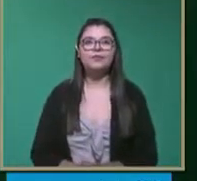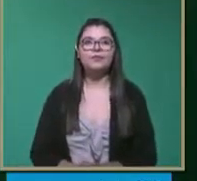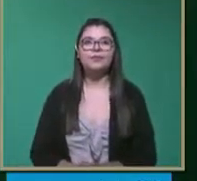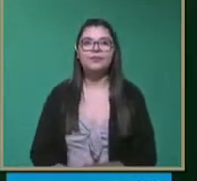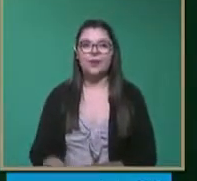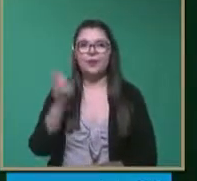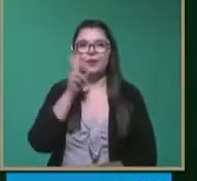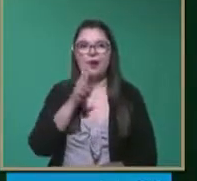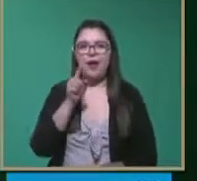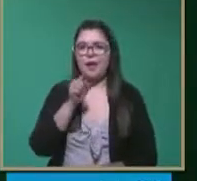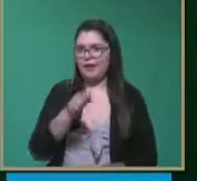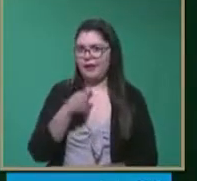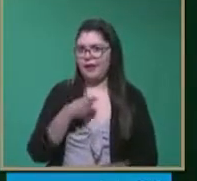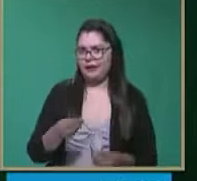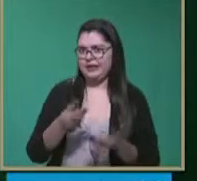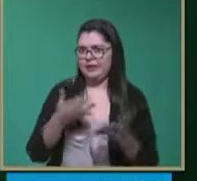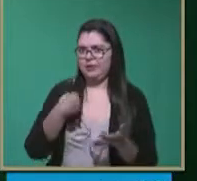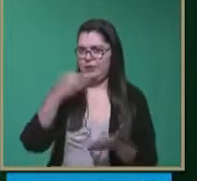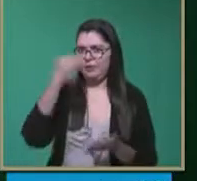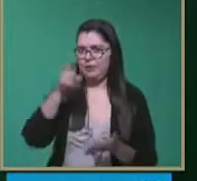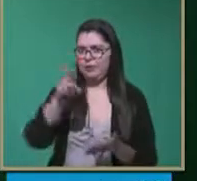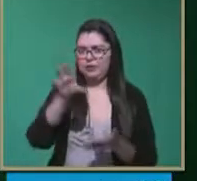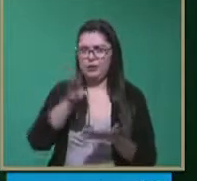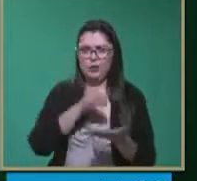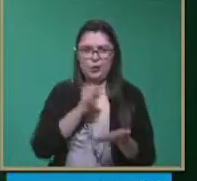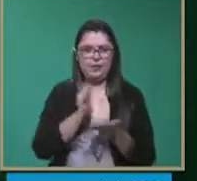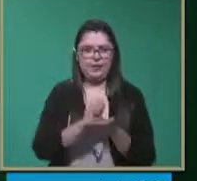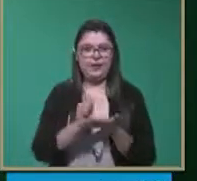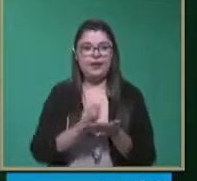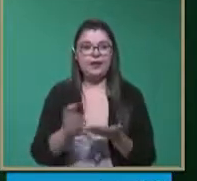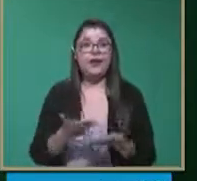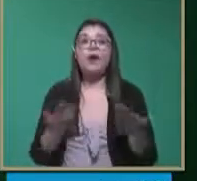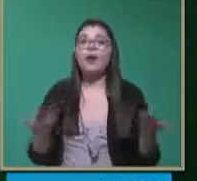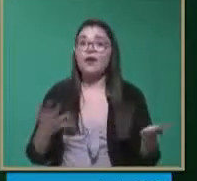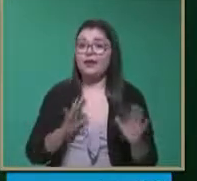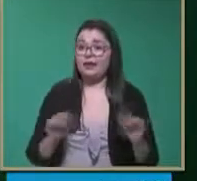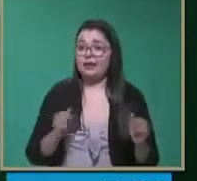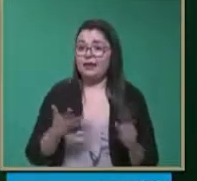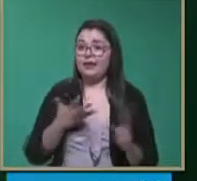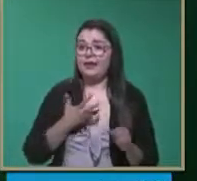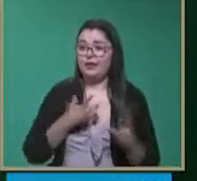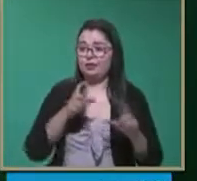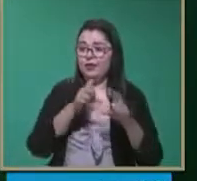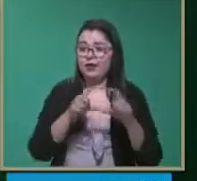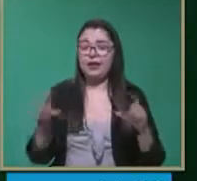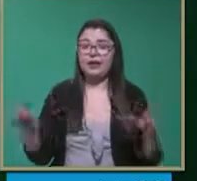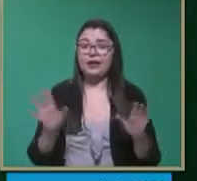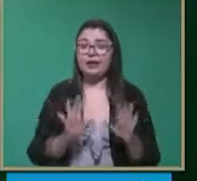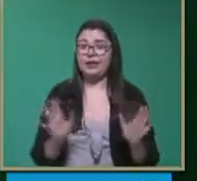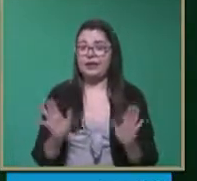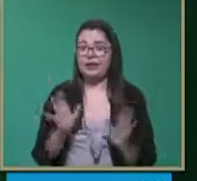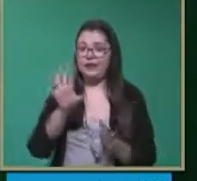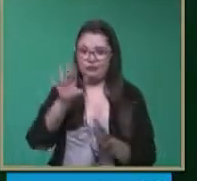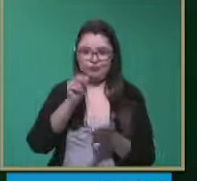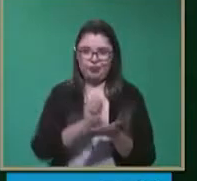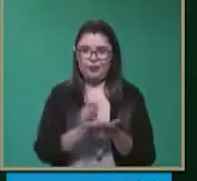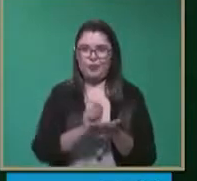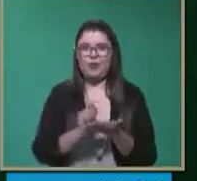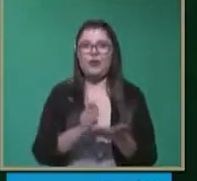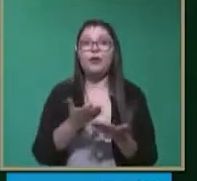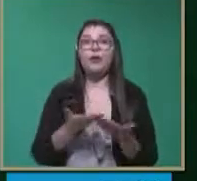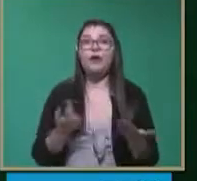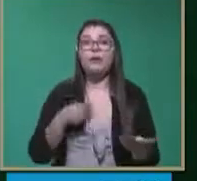tiempo para que lo anoten. Ahora sí, ya que tienen su recta con los números escritos, van a seleccionar el 67.